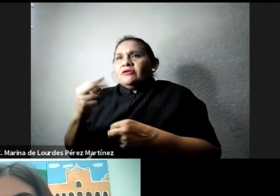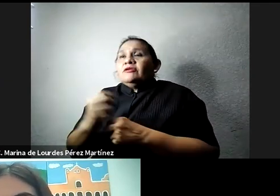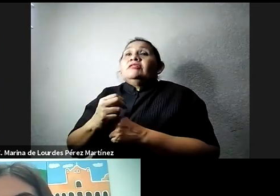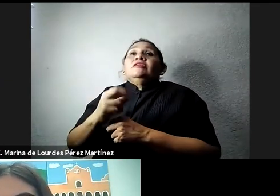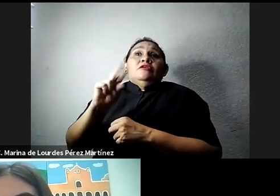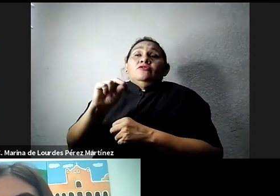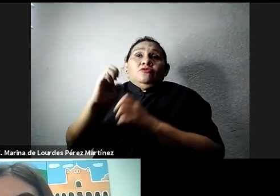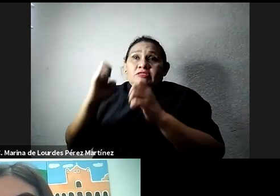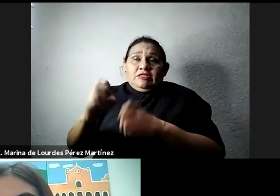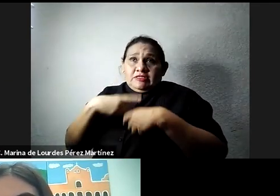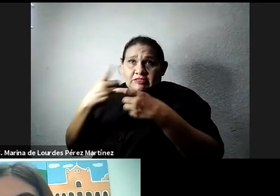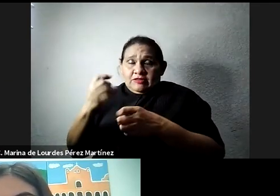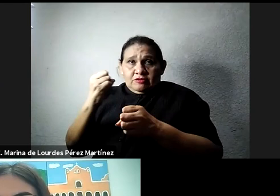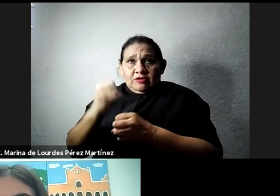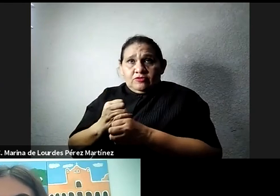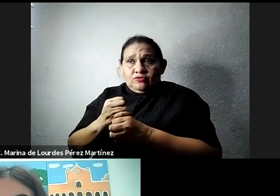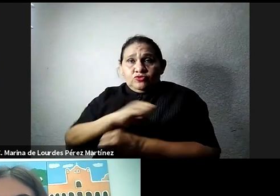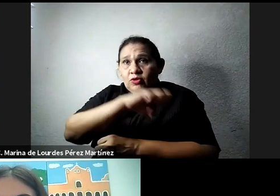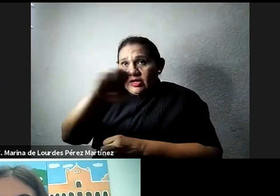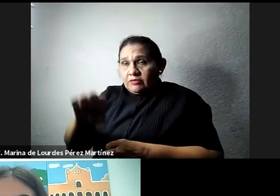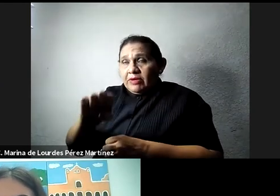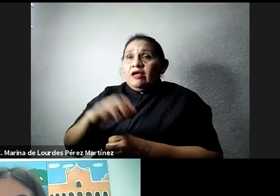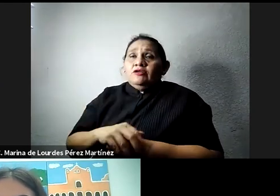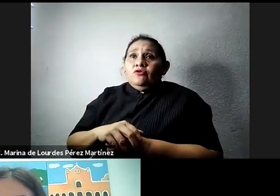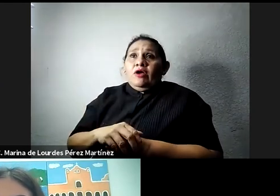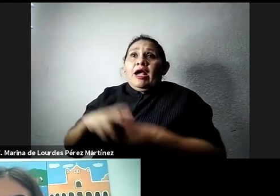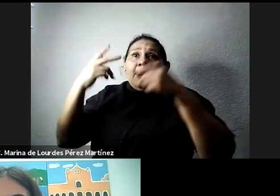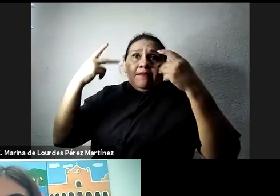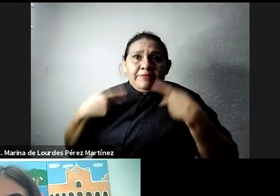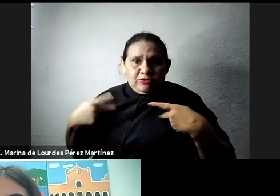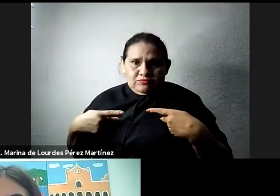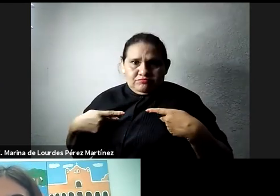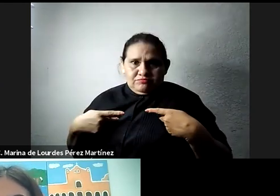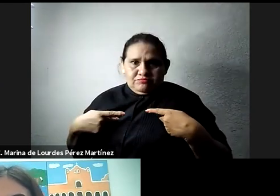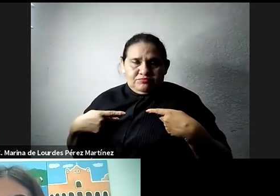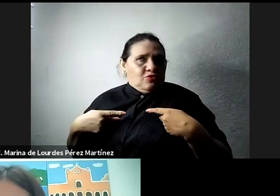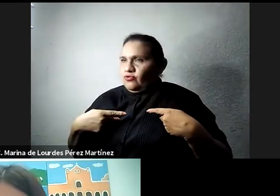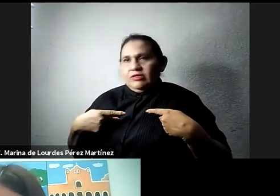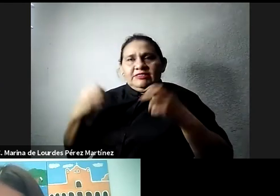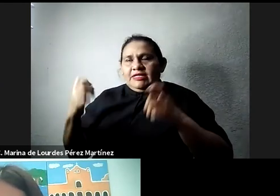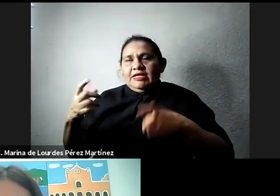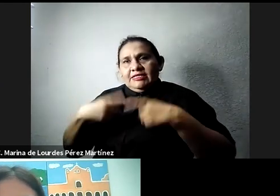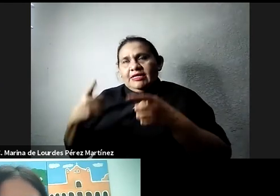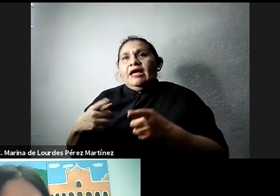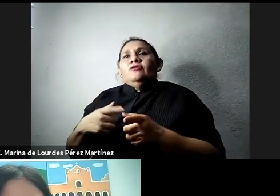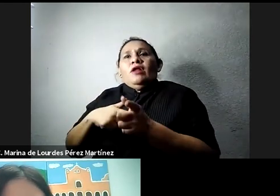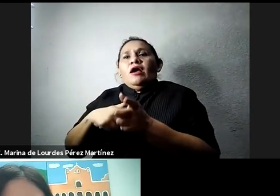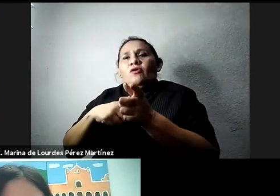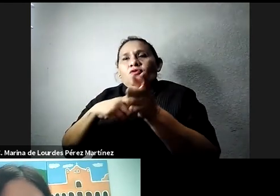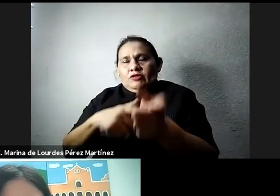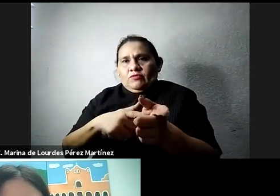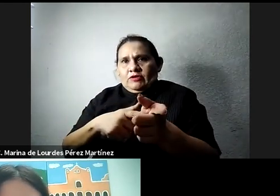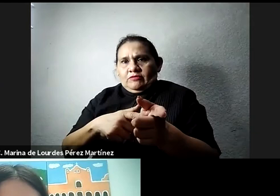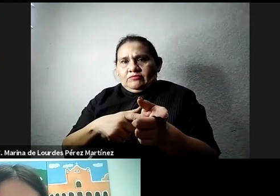estás dando el espacio suficiente al peatón o no le estás dando la continuidad, ¿no?